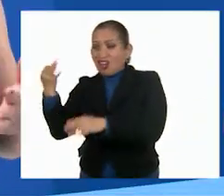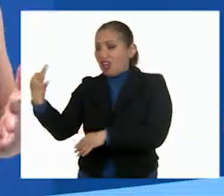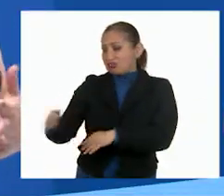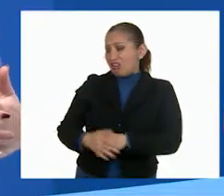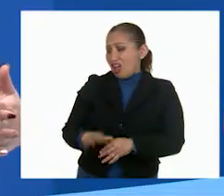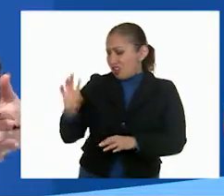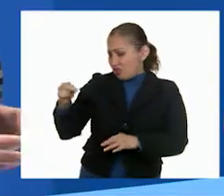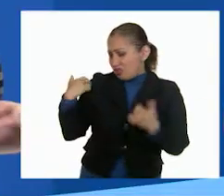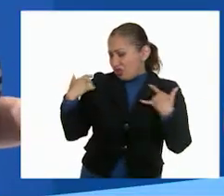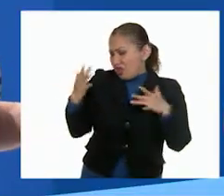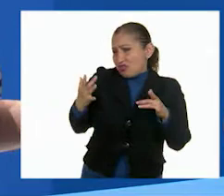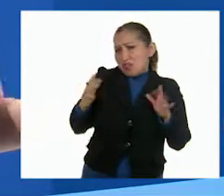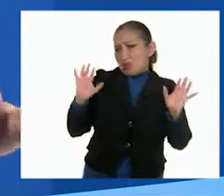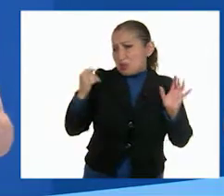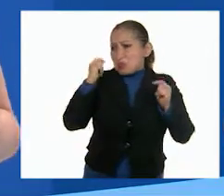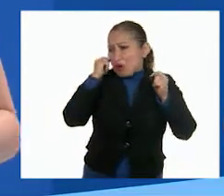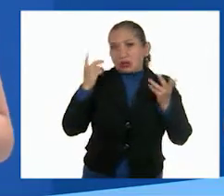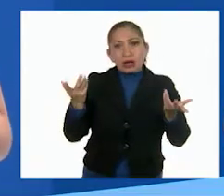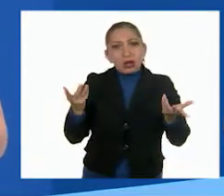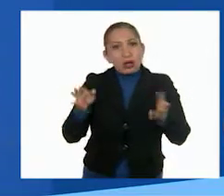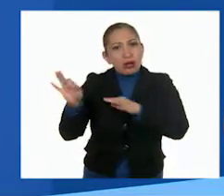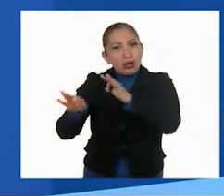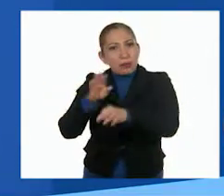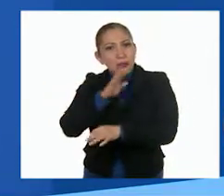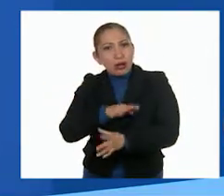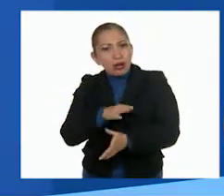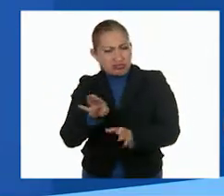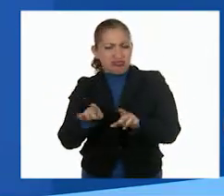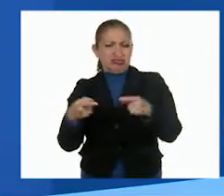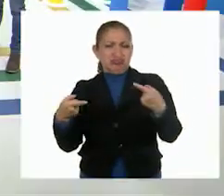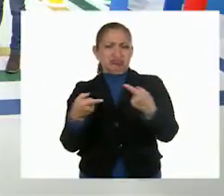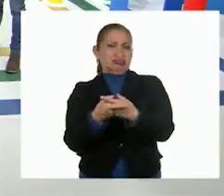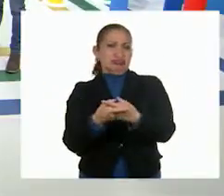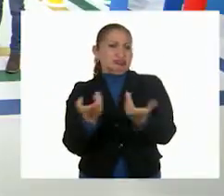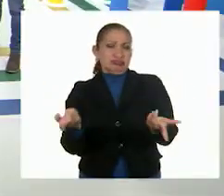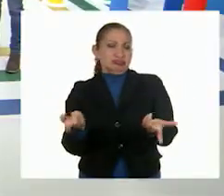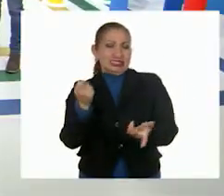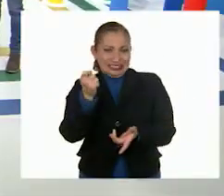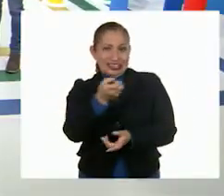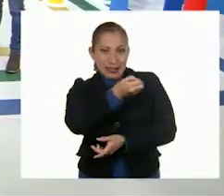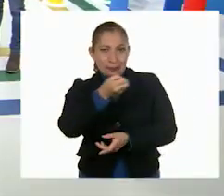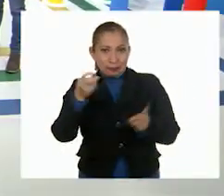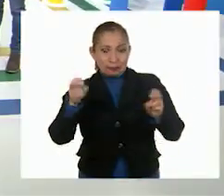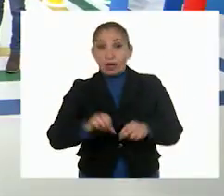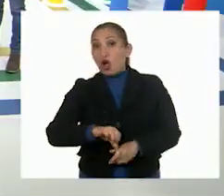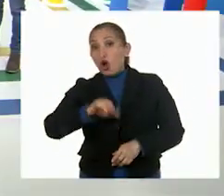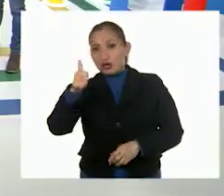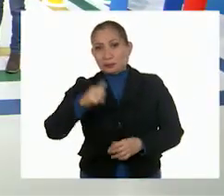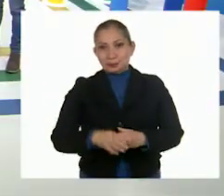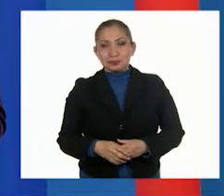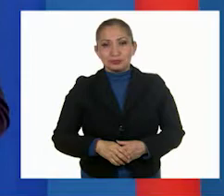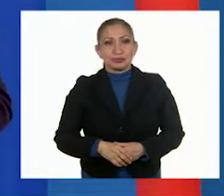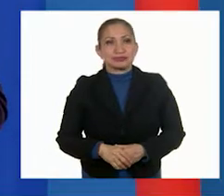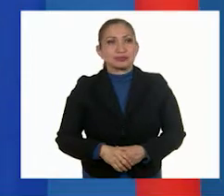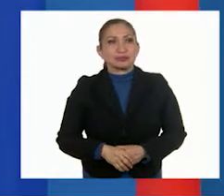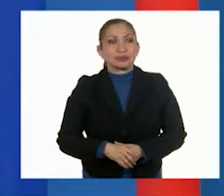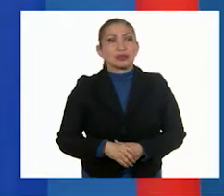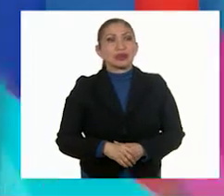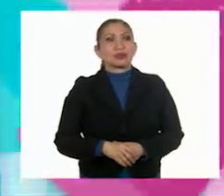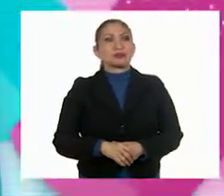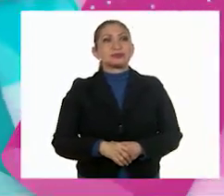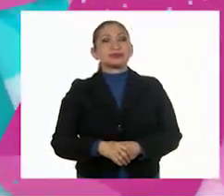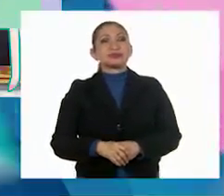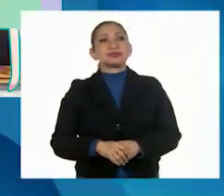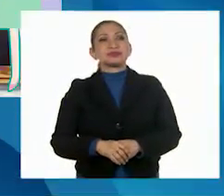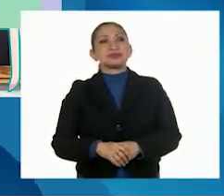groseros o tratarnos mal entre nosotros, ¿verdad? Claro, como así bien. Es, no, muy bien. Maestra, ¿puedo leer yo la analogía? Claro que sí. Ah, perfecto, muy